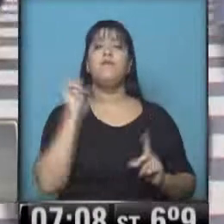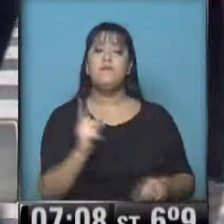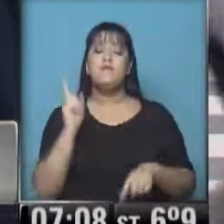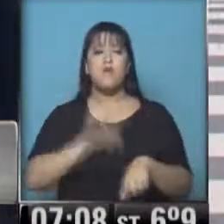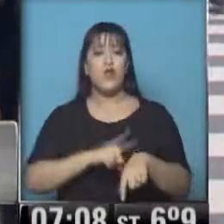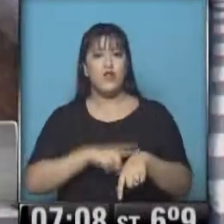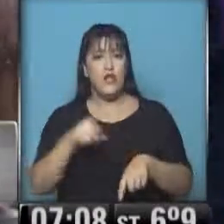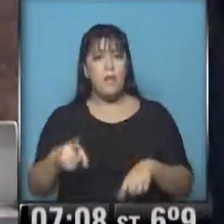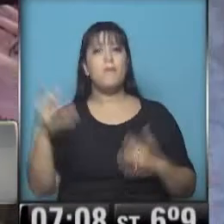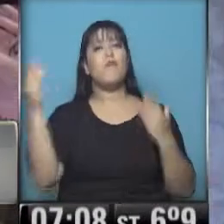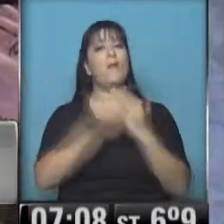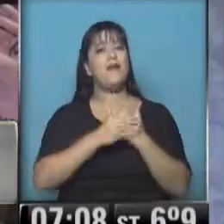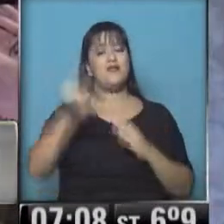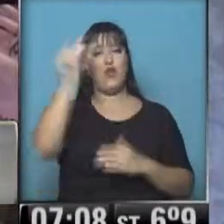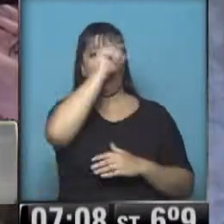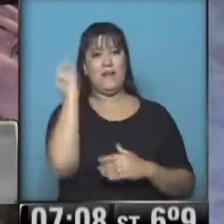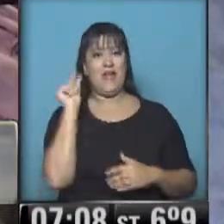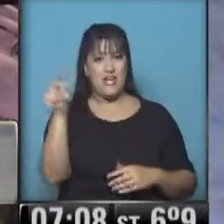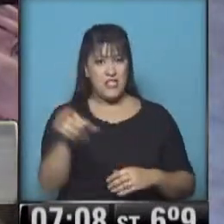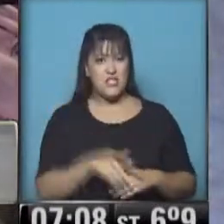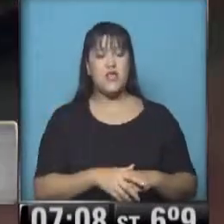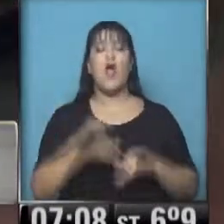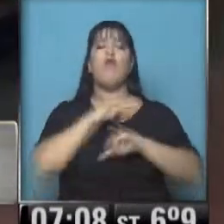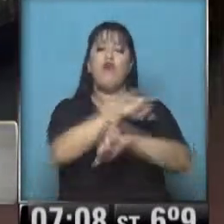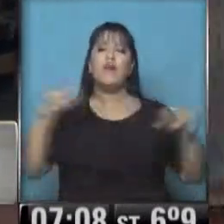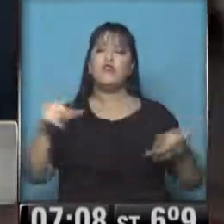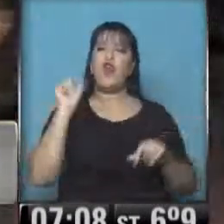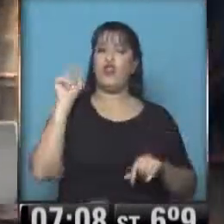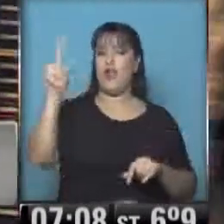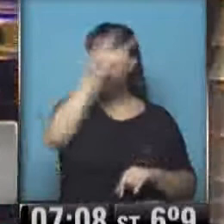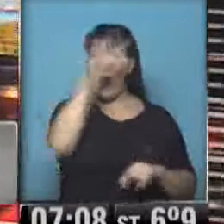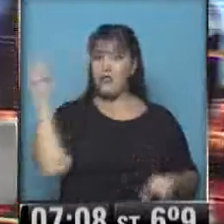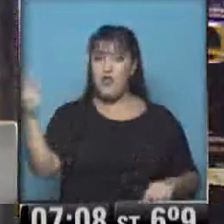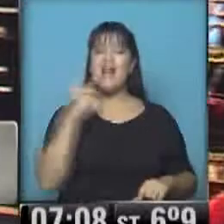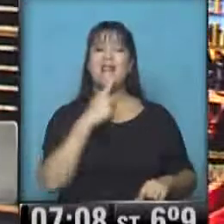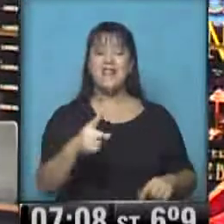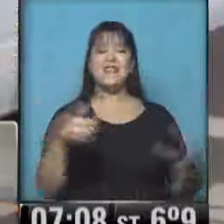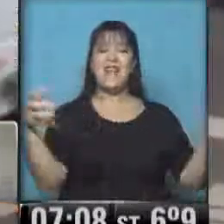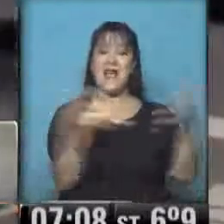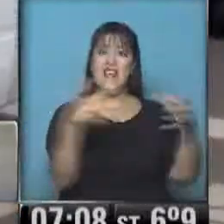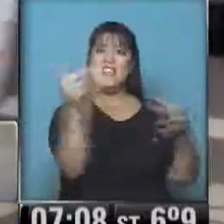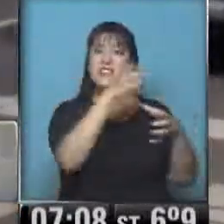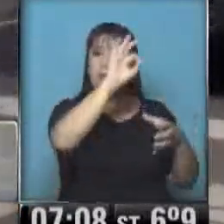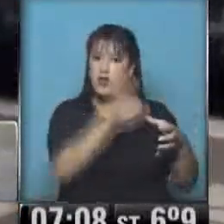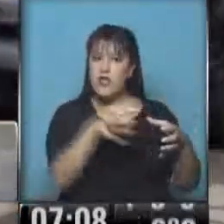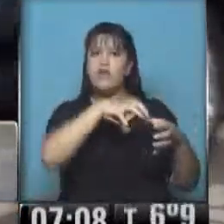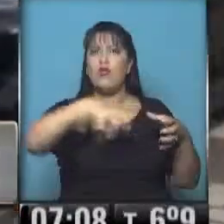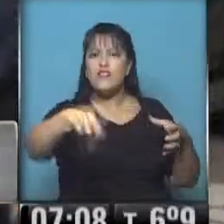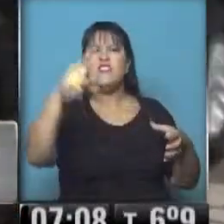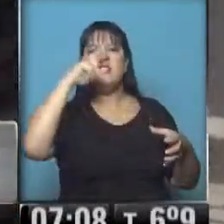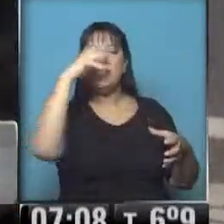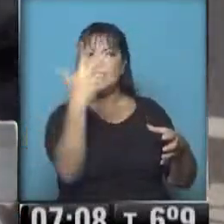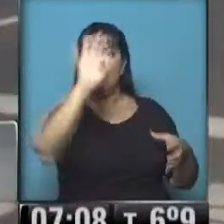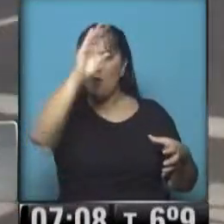el ministro capitanich con datos nacionales daba un 75 por ciento de no adhesión a la